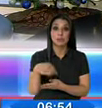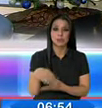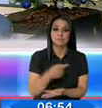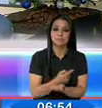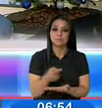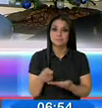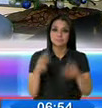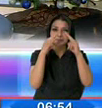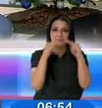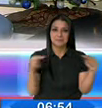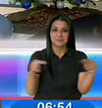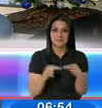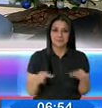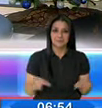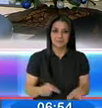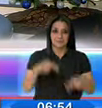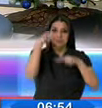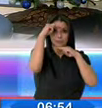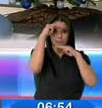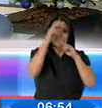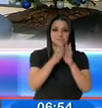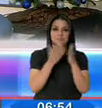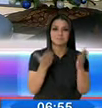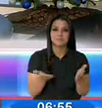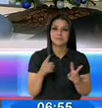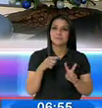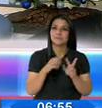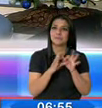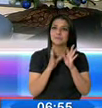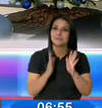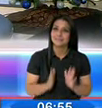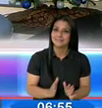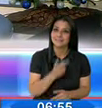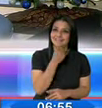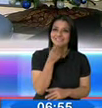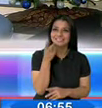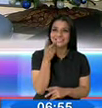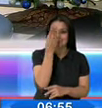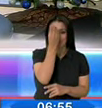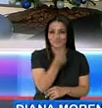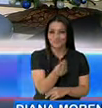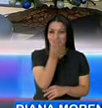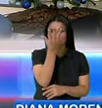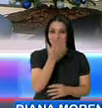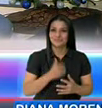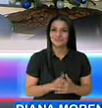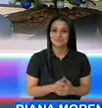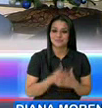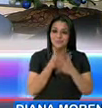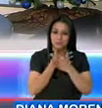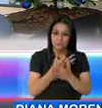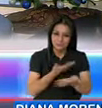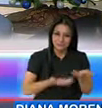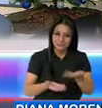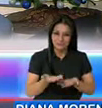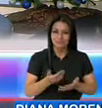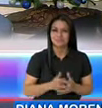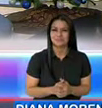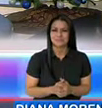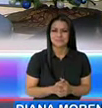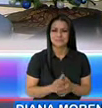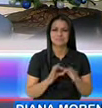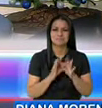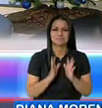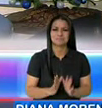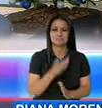Navidad, la primera entrega del noticiero del Comercio TV. Mi querida Ali y Dianita, buenos días, me parece siempre estar con ustedes. Robert, Dianita,